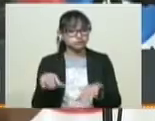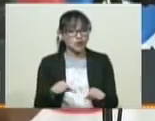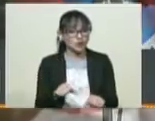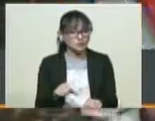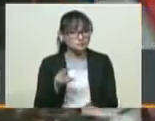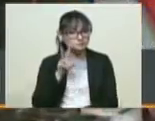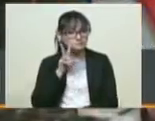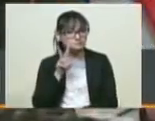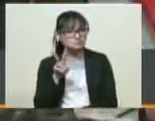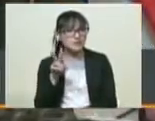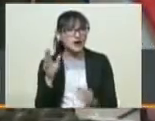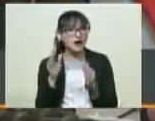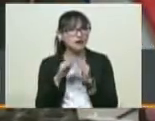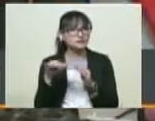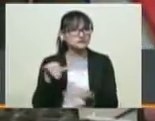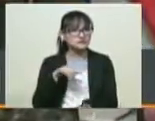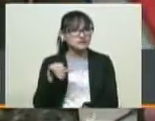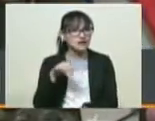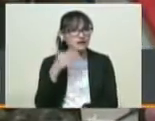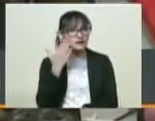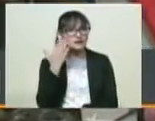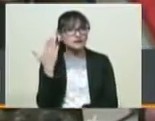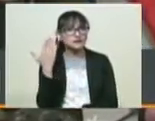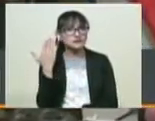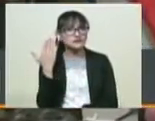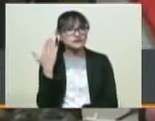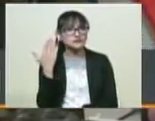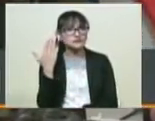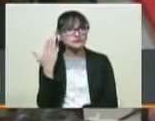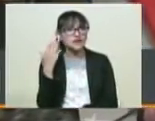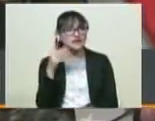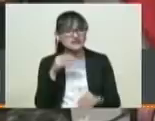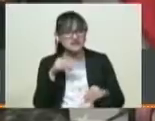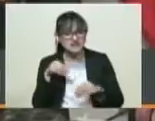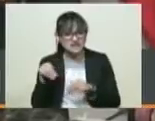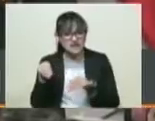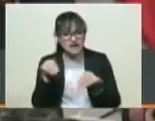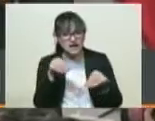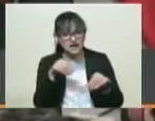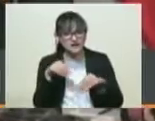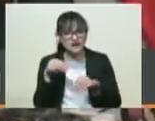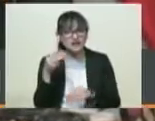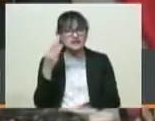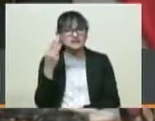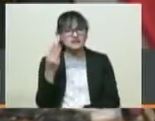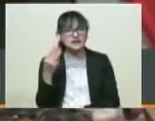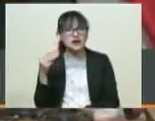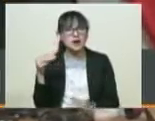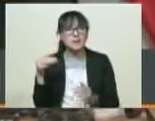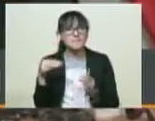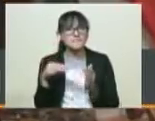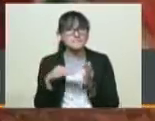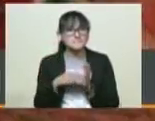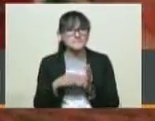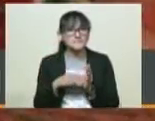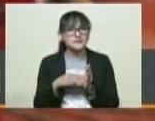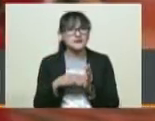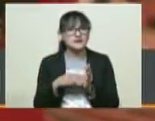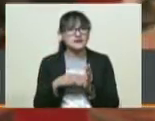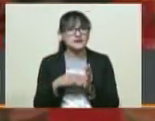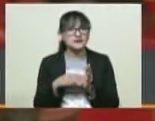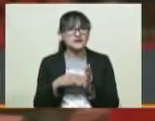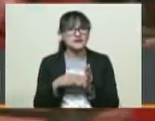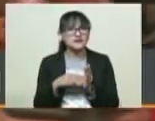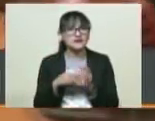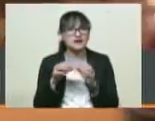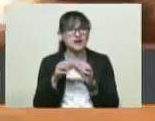las adyacencias de la casa, bajo tierra, 3.000 cartuchos de